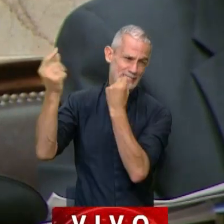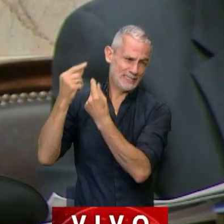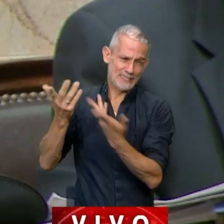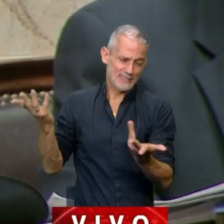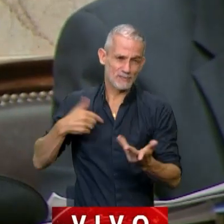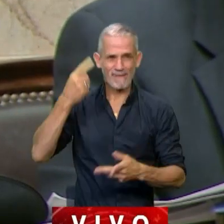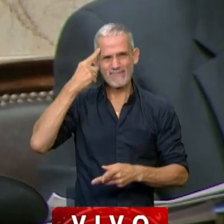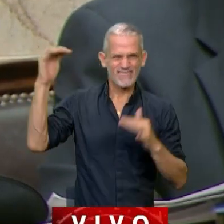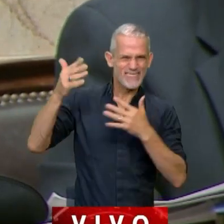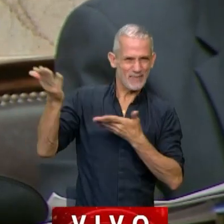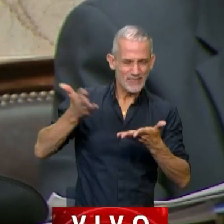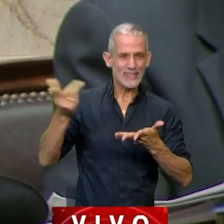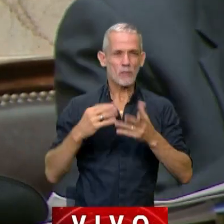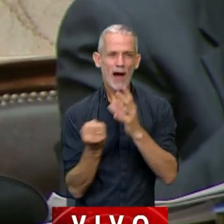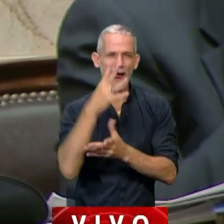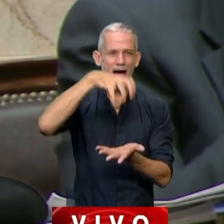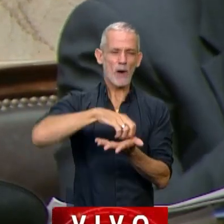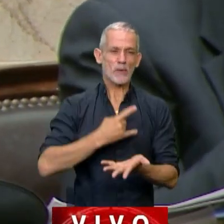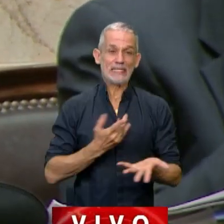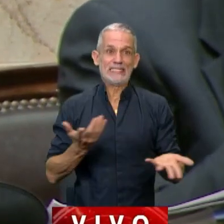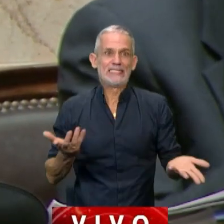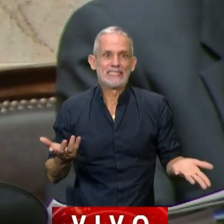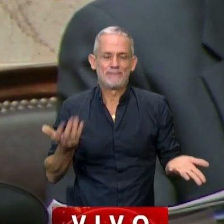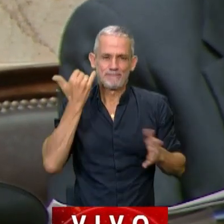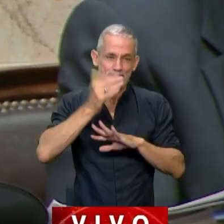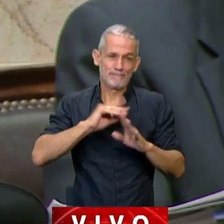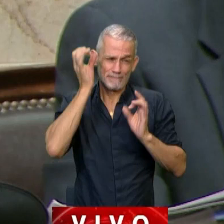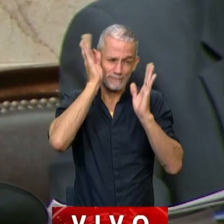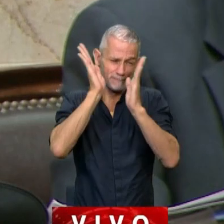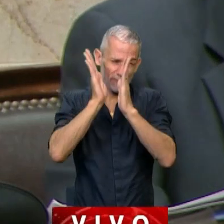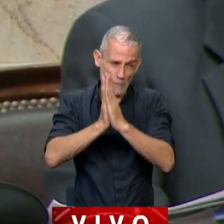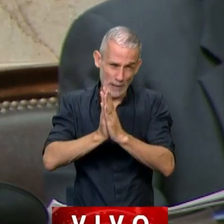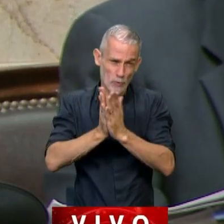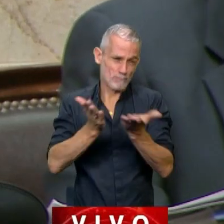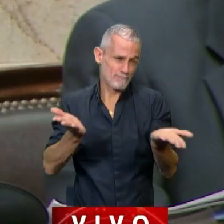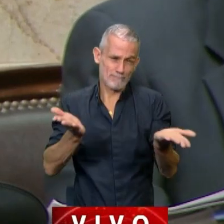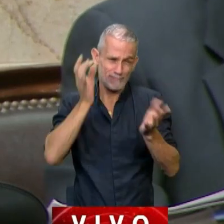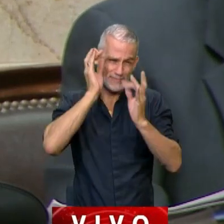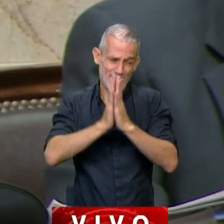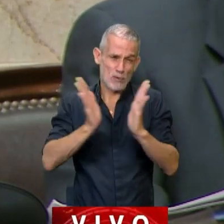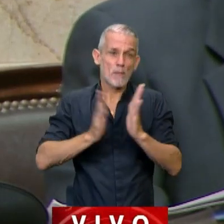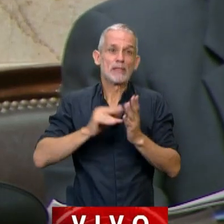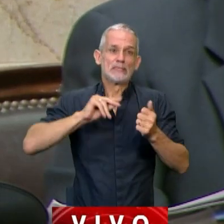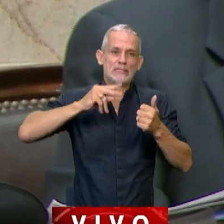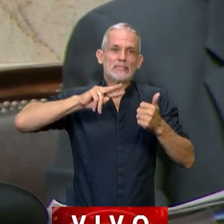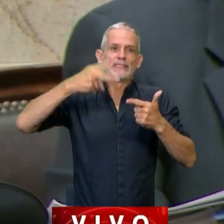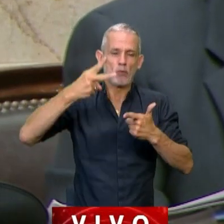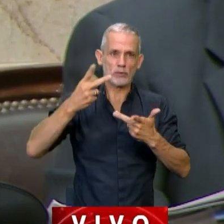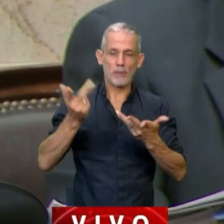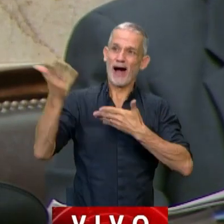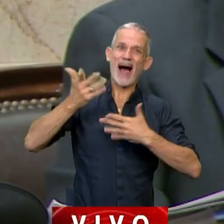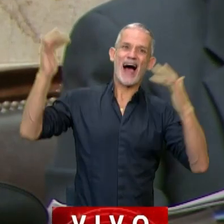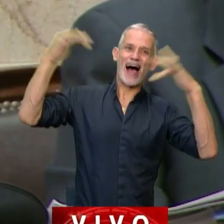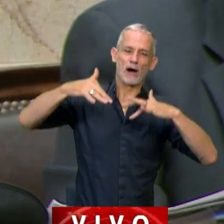para que sean universidades nacionales Pero obviamente que tenemos que pedirles disculpas porque es la segunda vez que